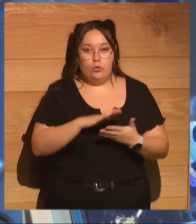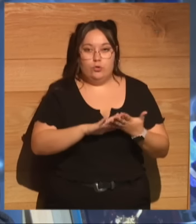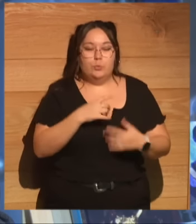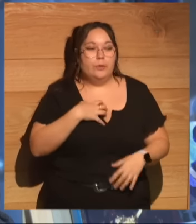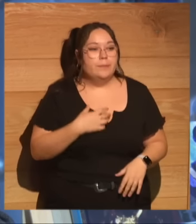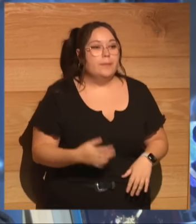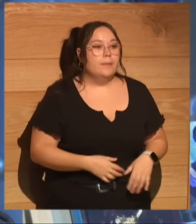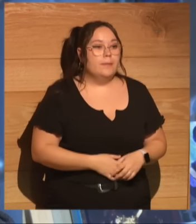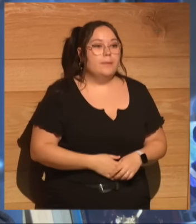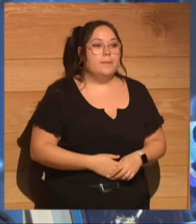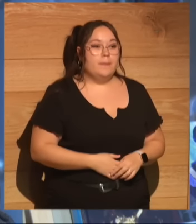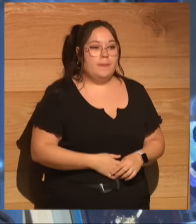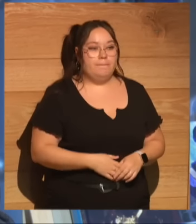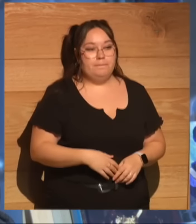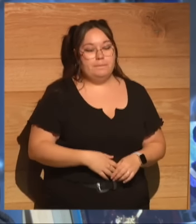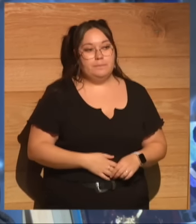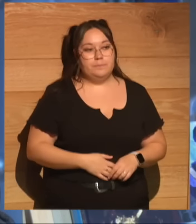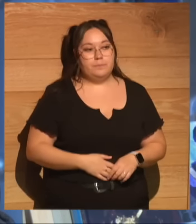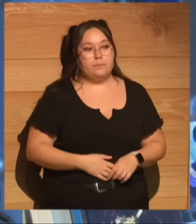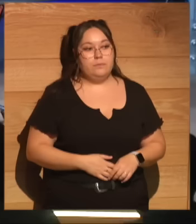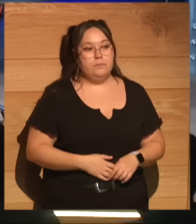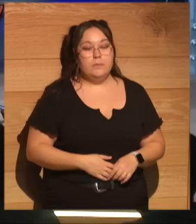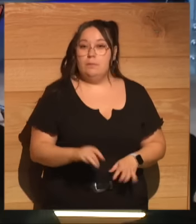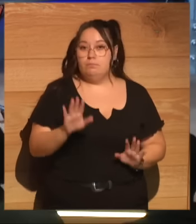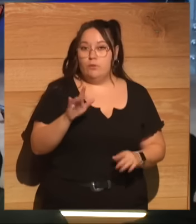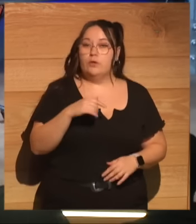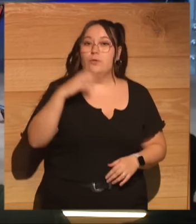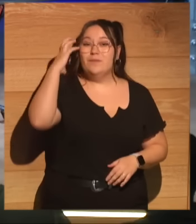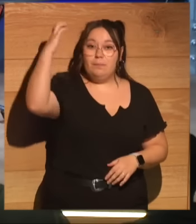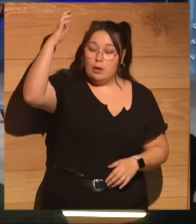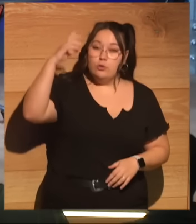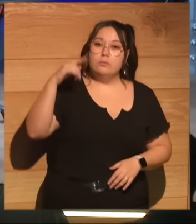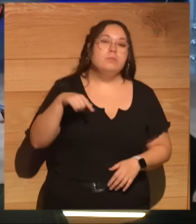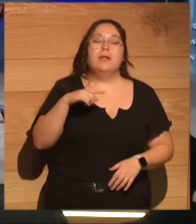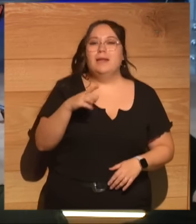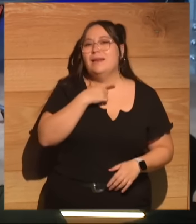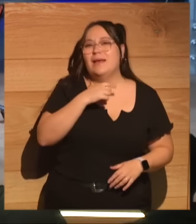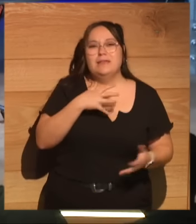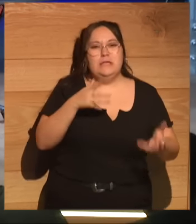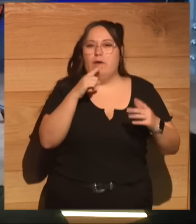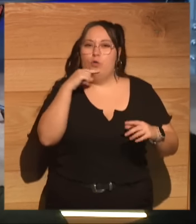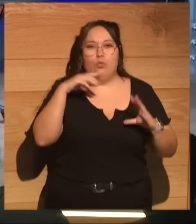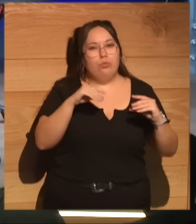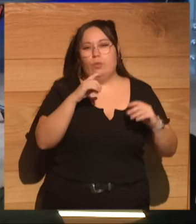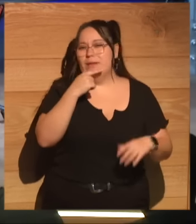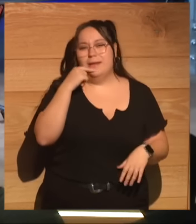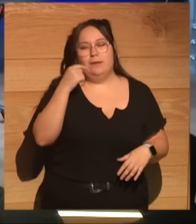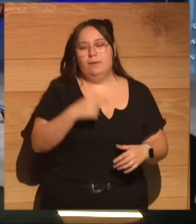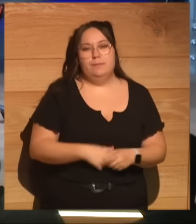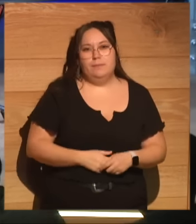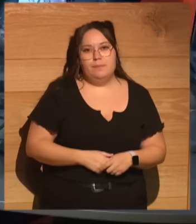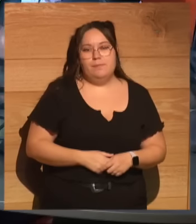qué lote es, eso, Javi, es de flipado. Por cierto, que sepáis que Tim Burton era un loco de los polvorones. Punto.